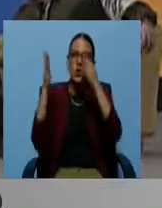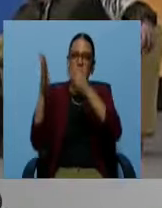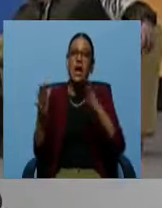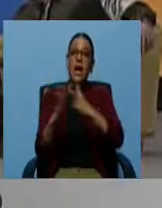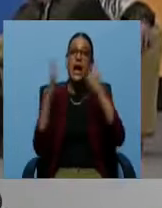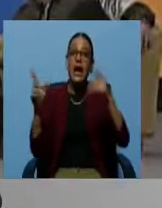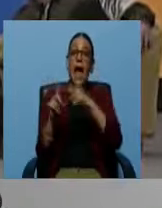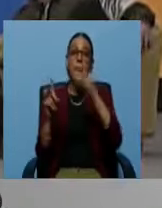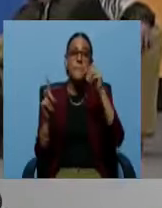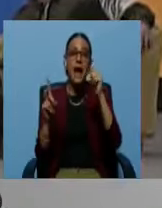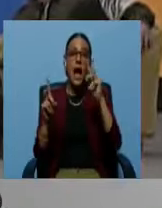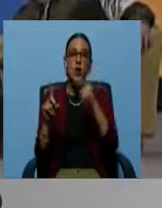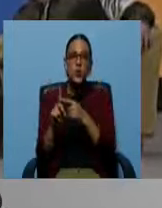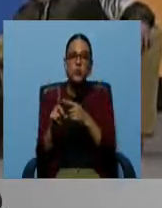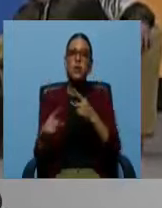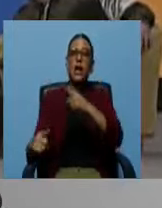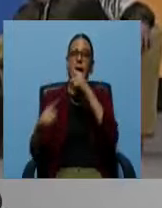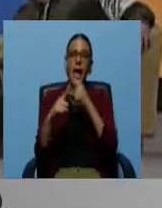Manu Pineda, ex